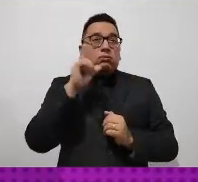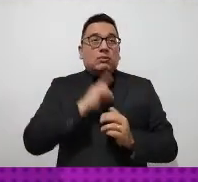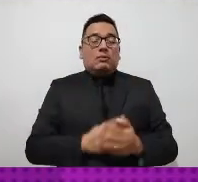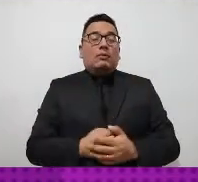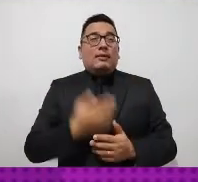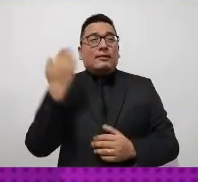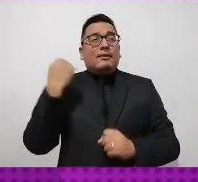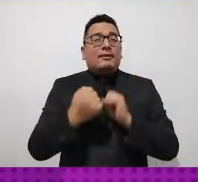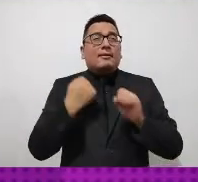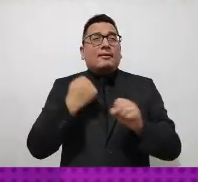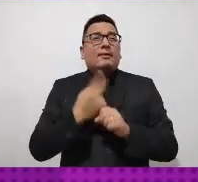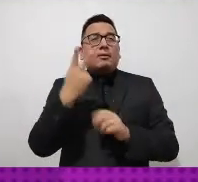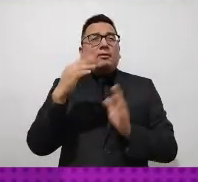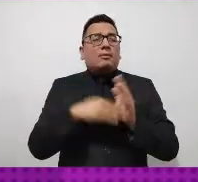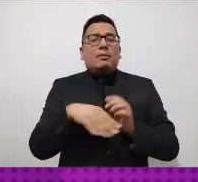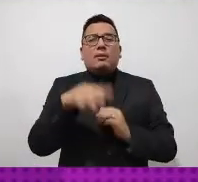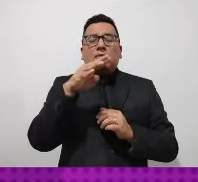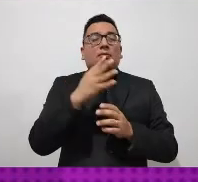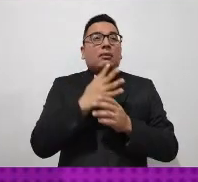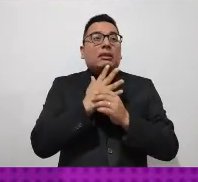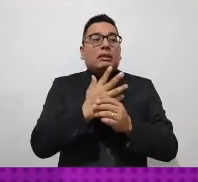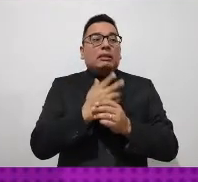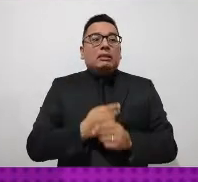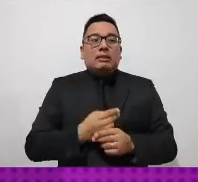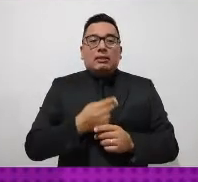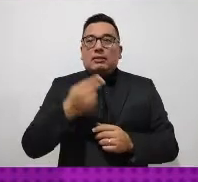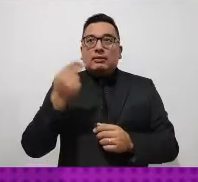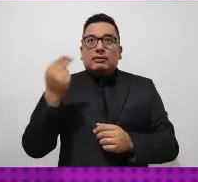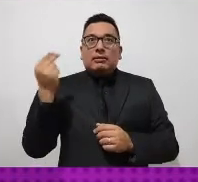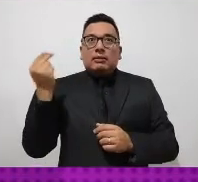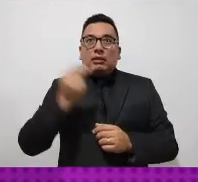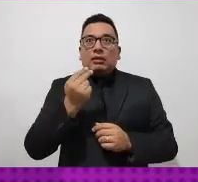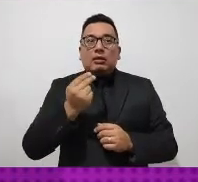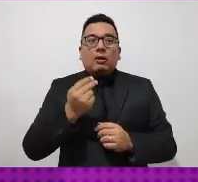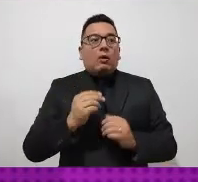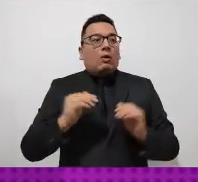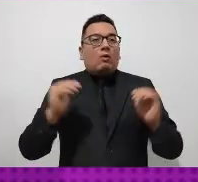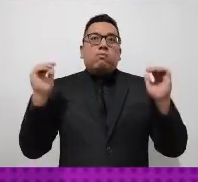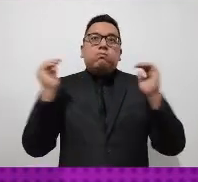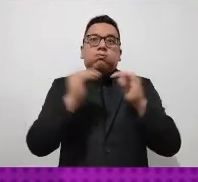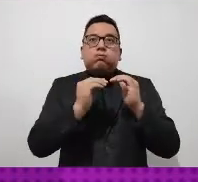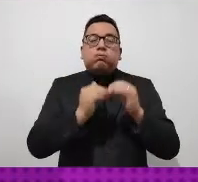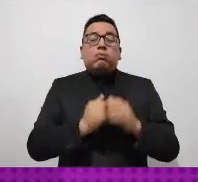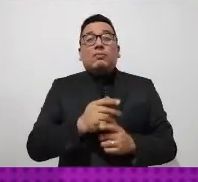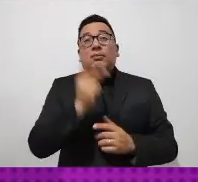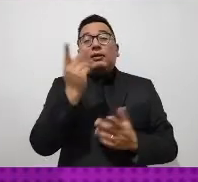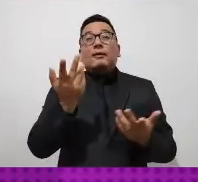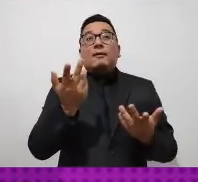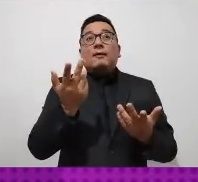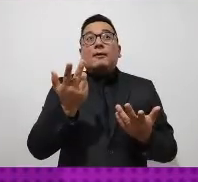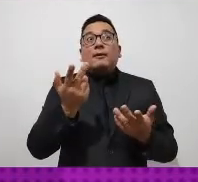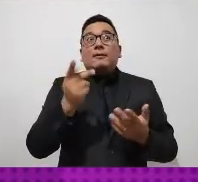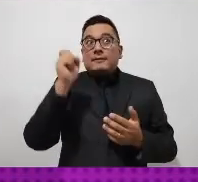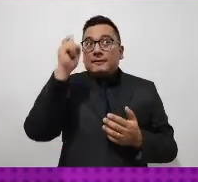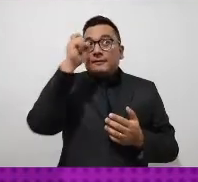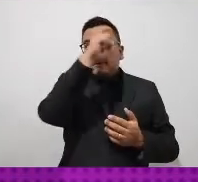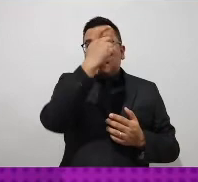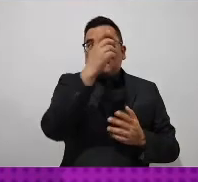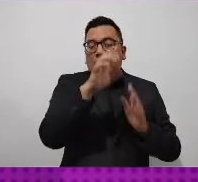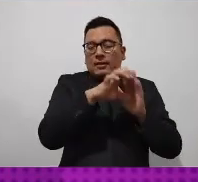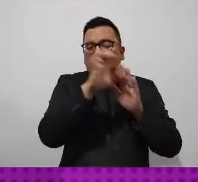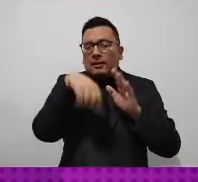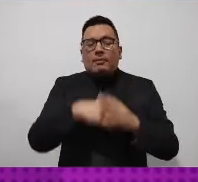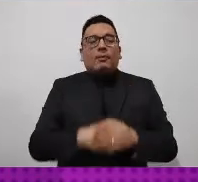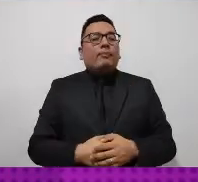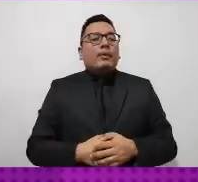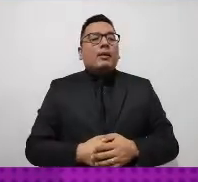2019 tenemos que garantizar la integración, nada más que tenemos un reto muy grande. En el caso de los cargos